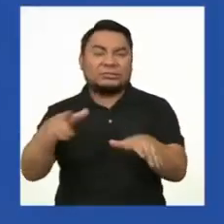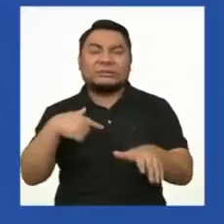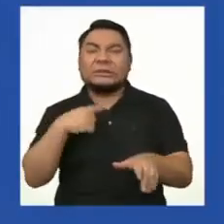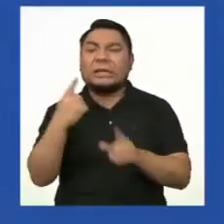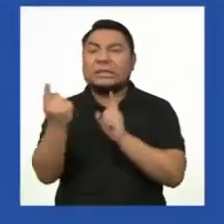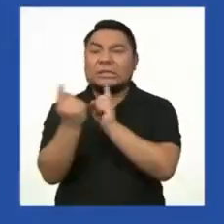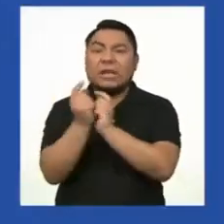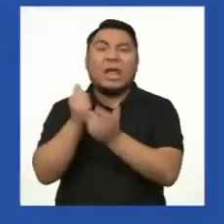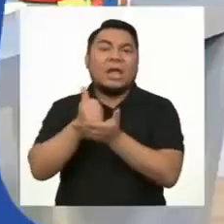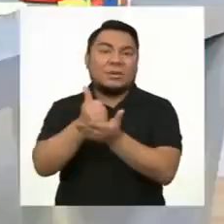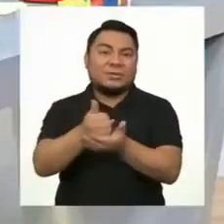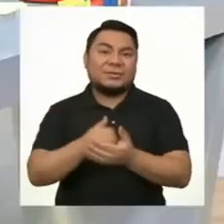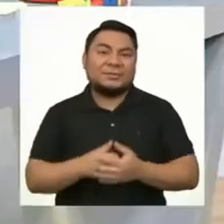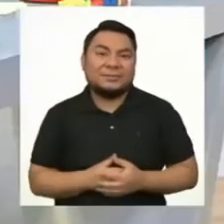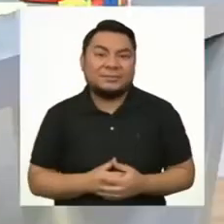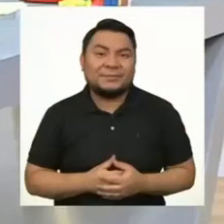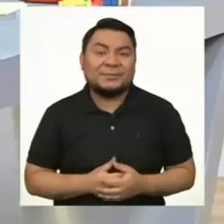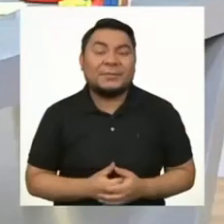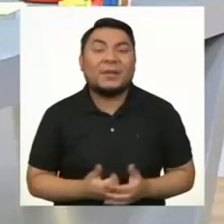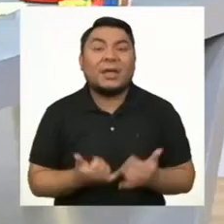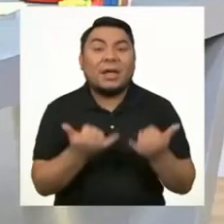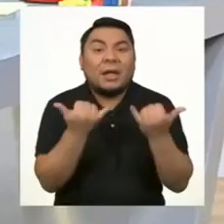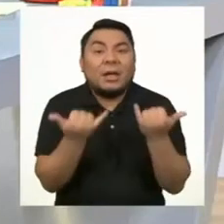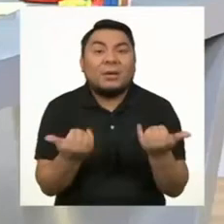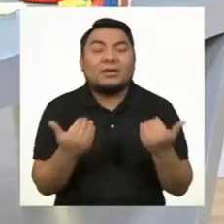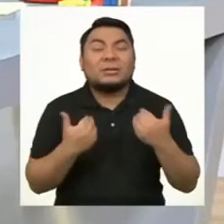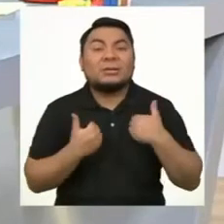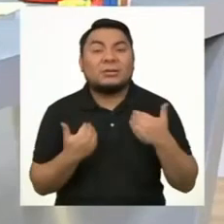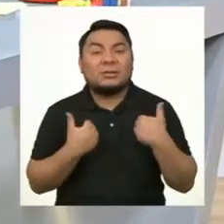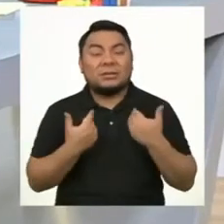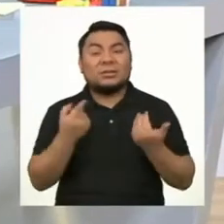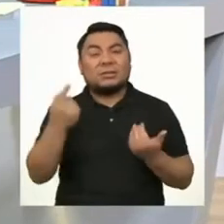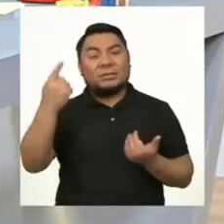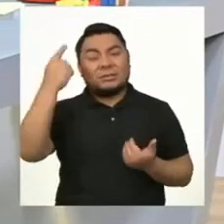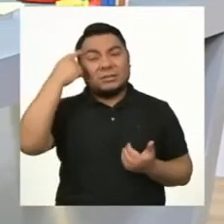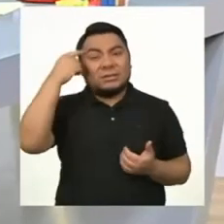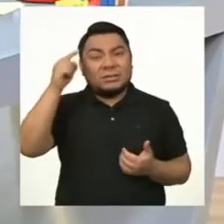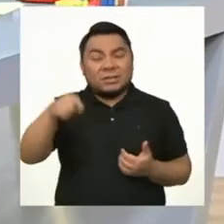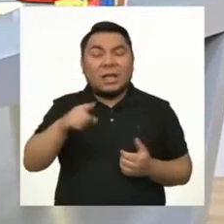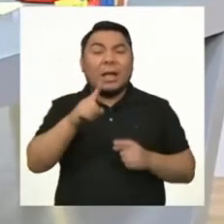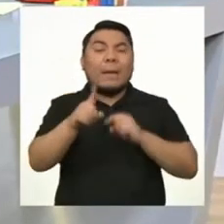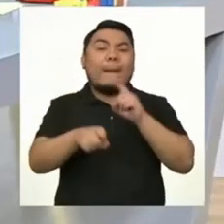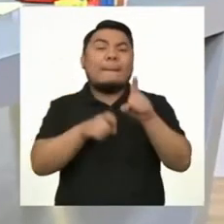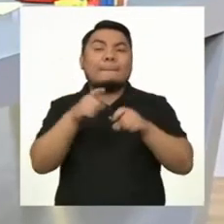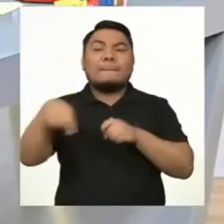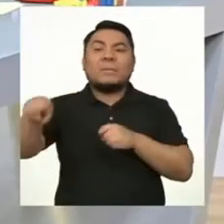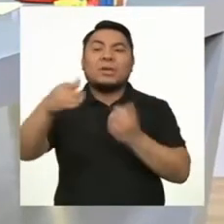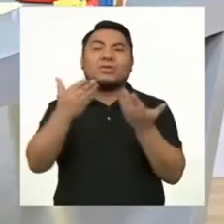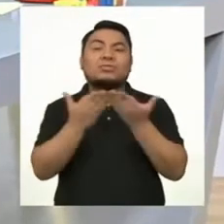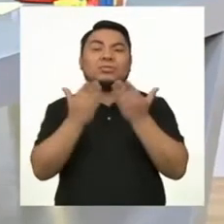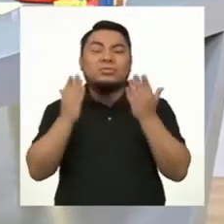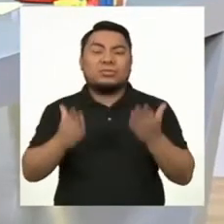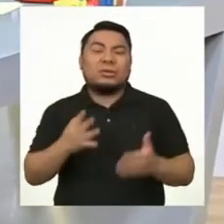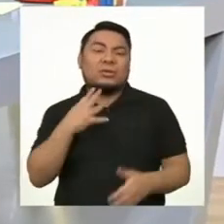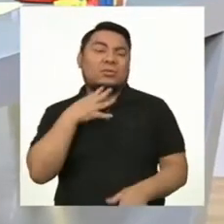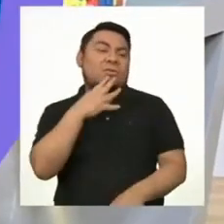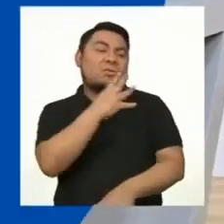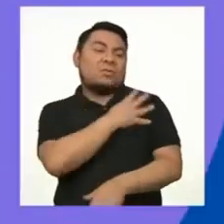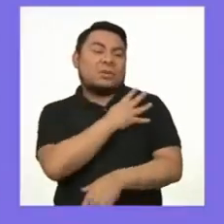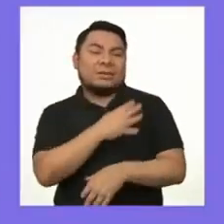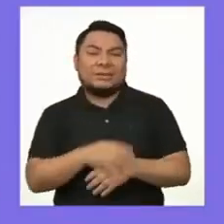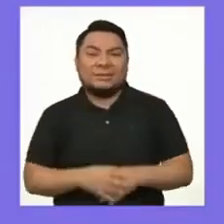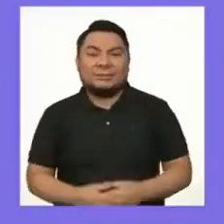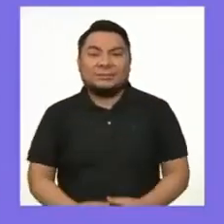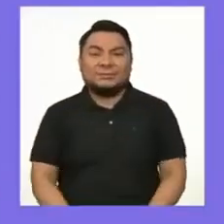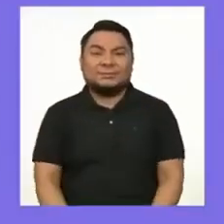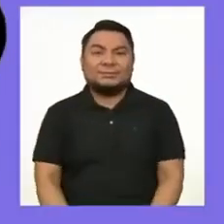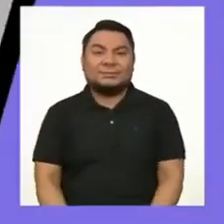coronavirus. Ahora tenemos algunas preguntas de nuestros estudiantes de cuarto.